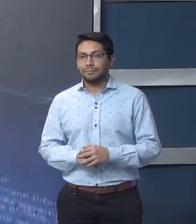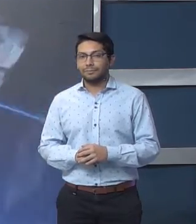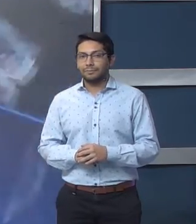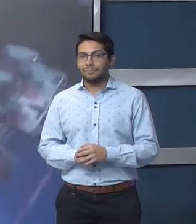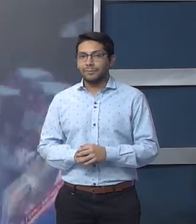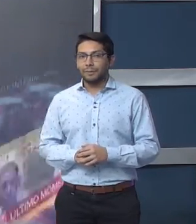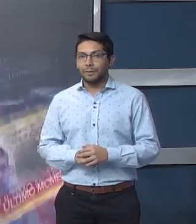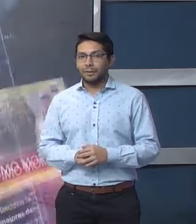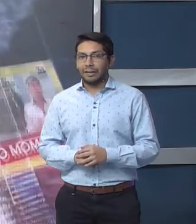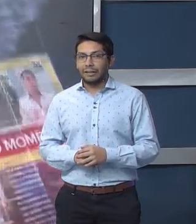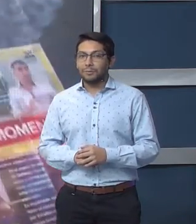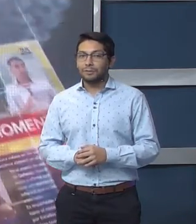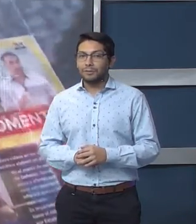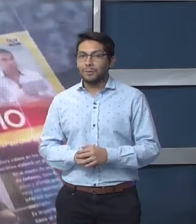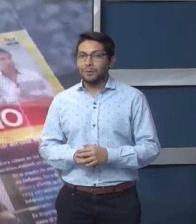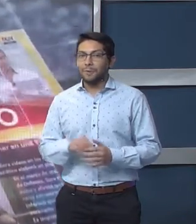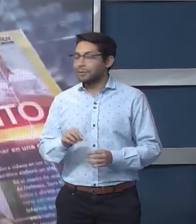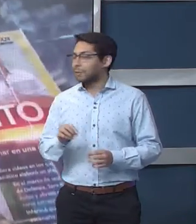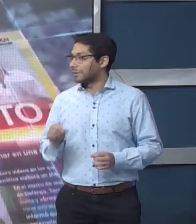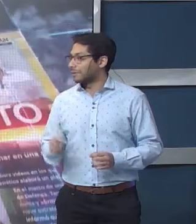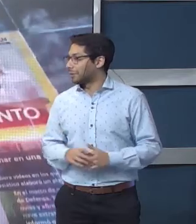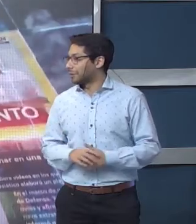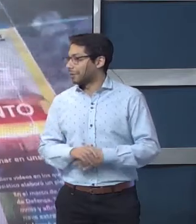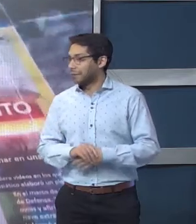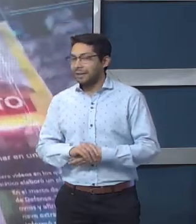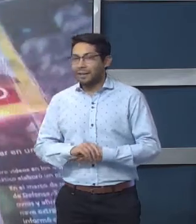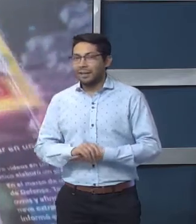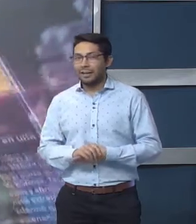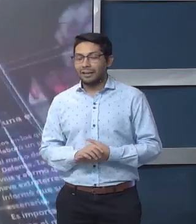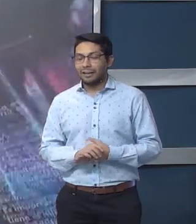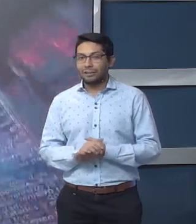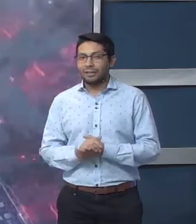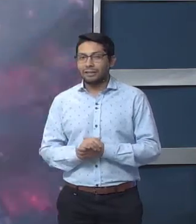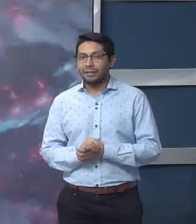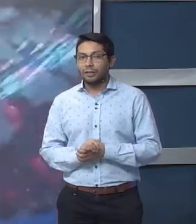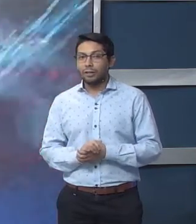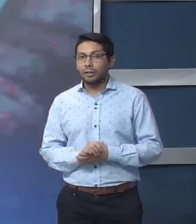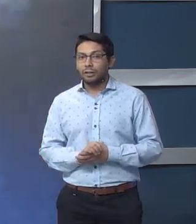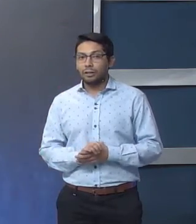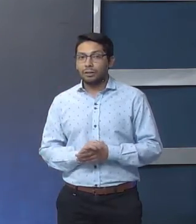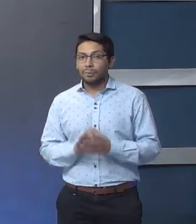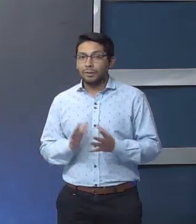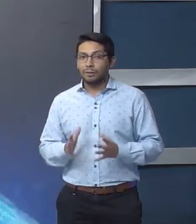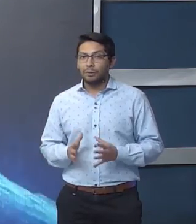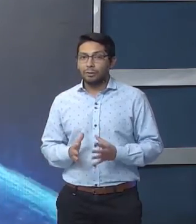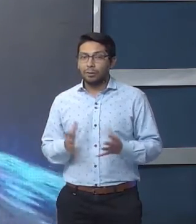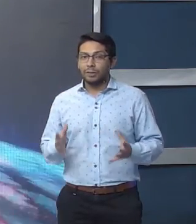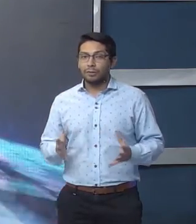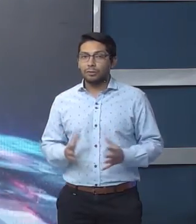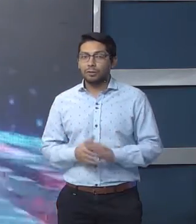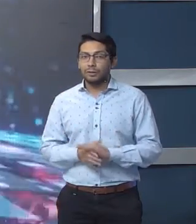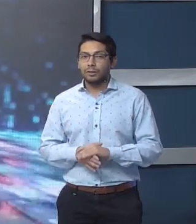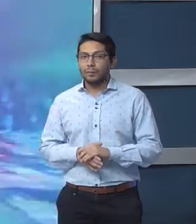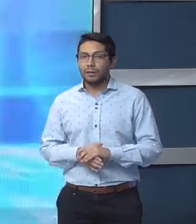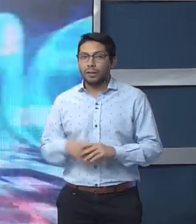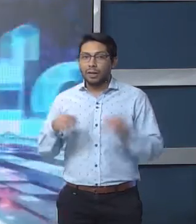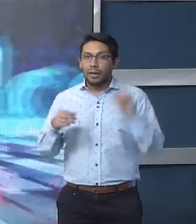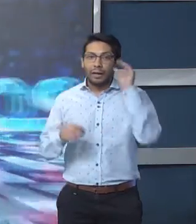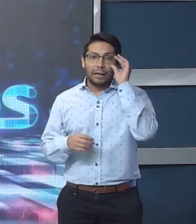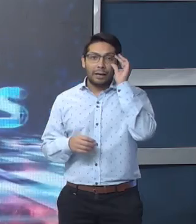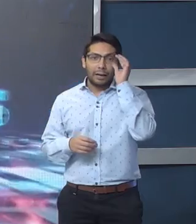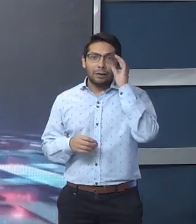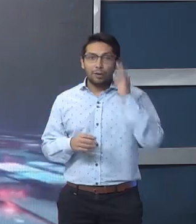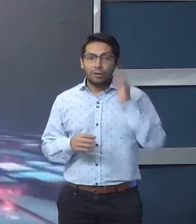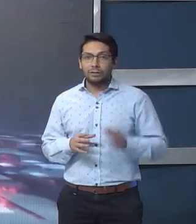un gusto. Bueno, agradecemos entonces por el momento específico justamente que nos ha atendido y comentarnos justamente, Mónica,